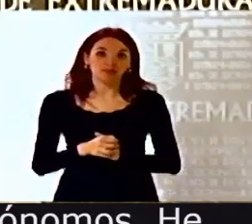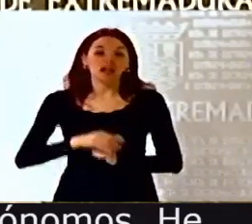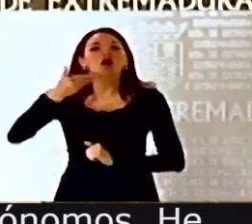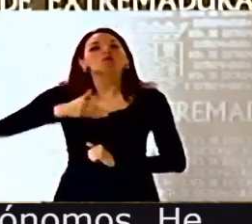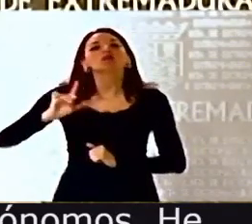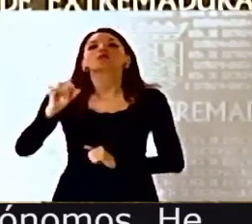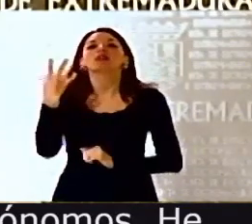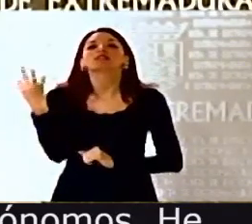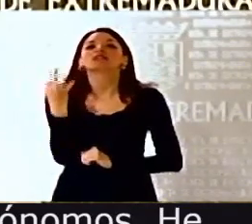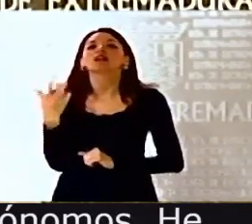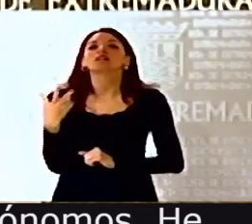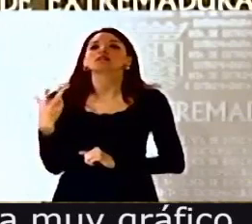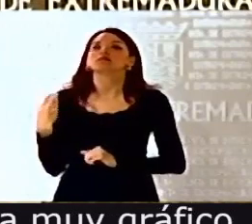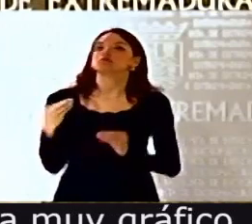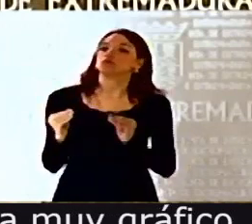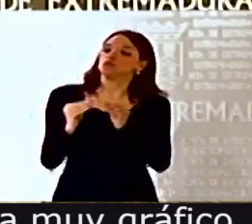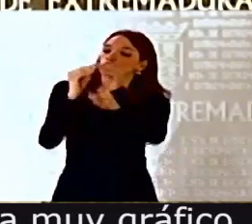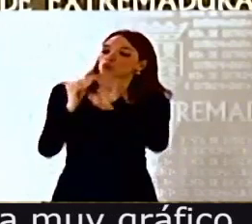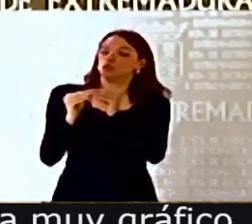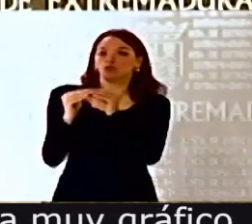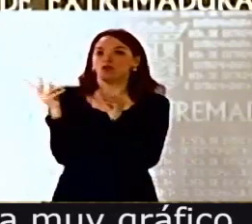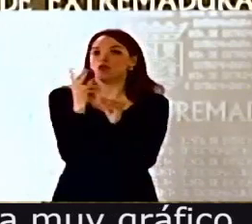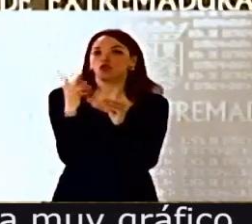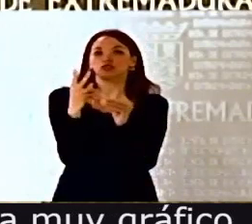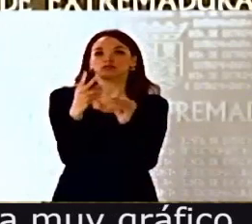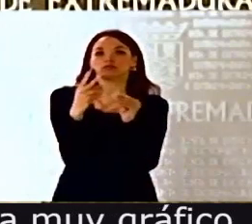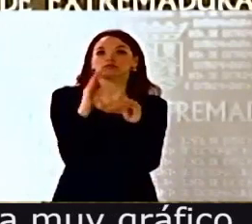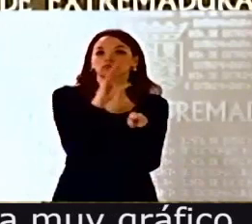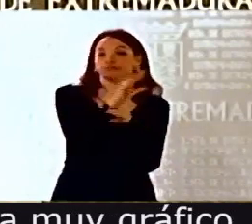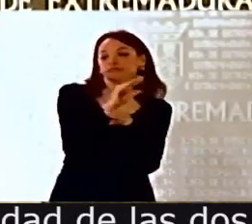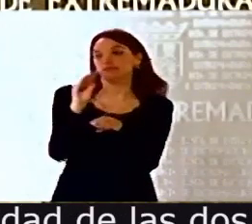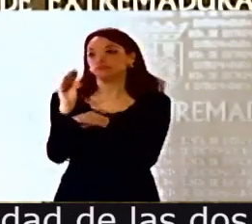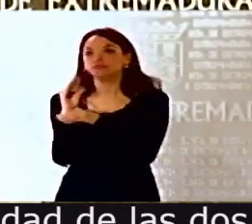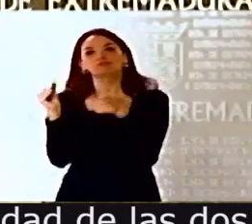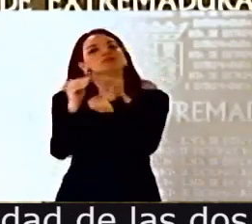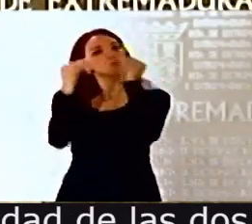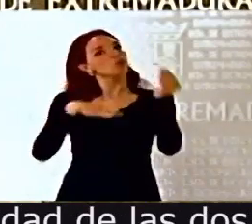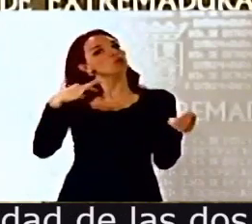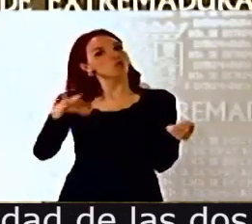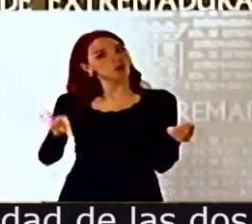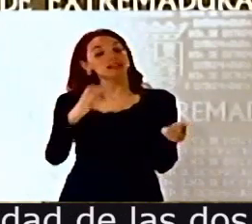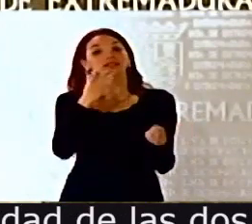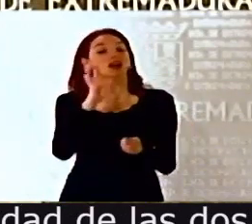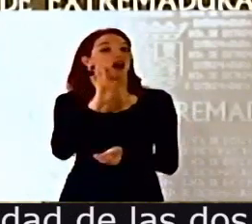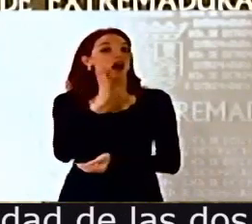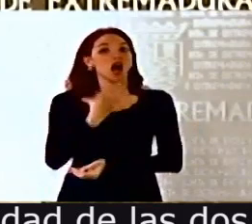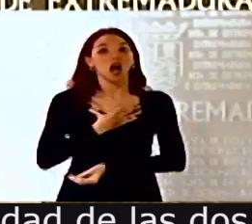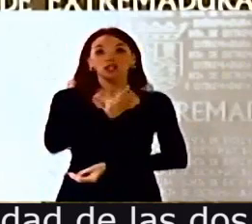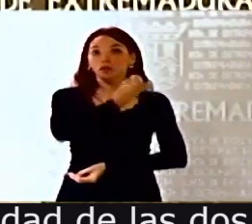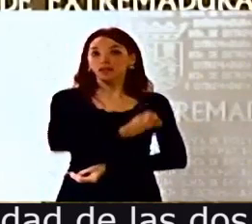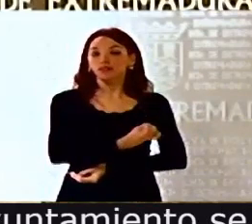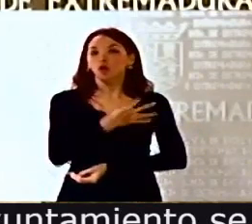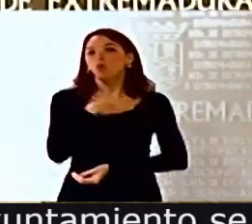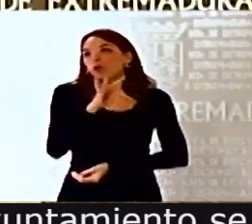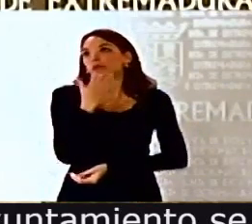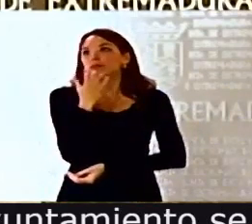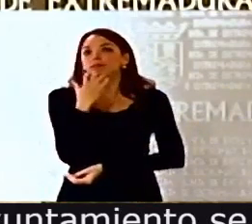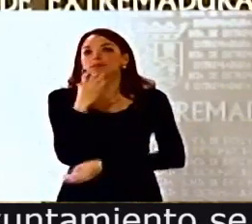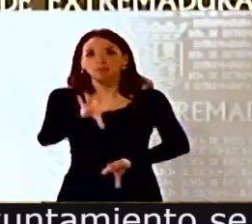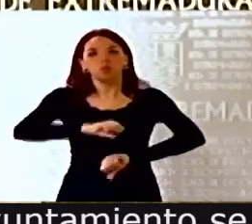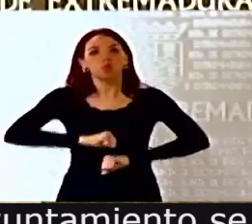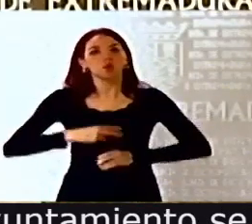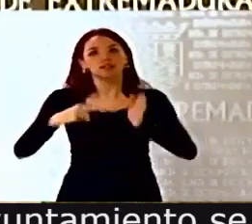la compatibilidad de las dos líneas. De tal manera, como decía antes, un ayuntamiento se puede acoger a poner una recarga o